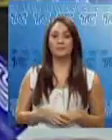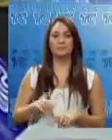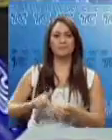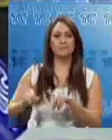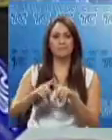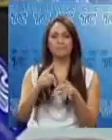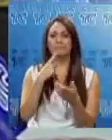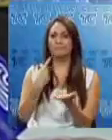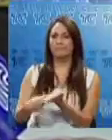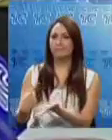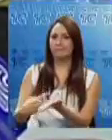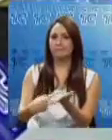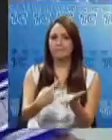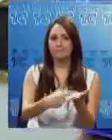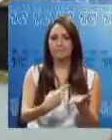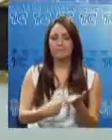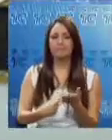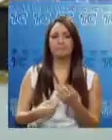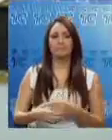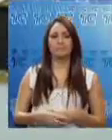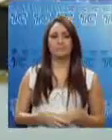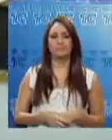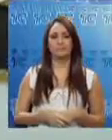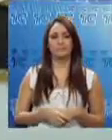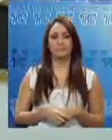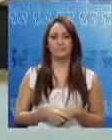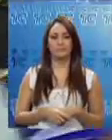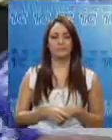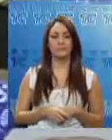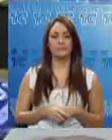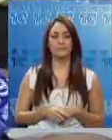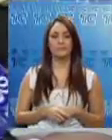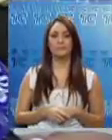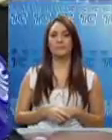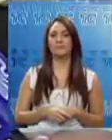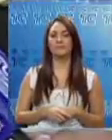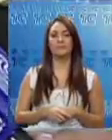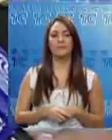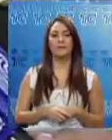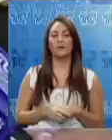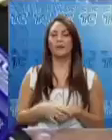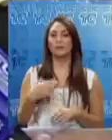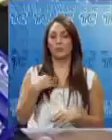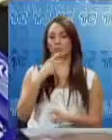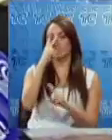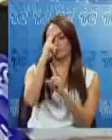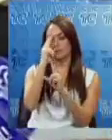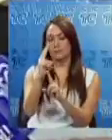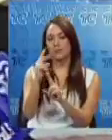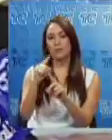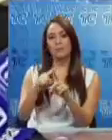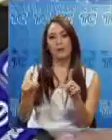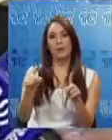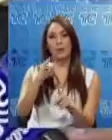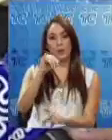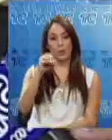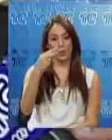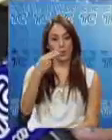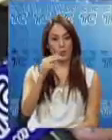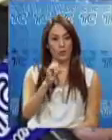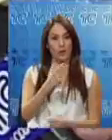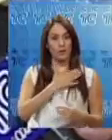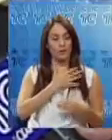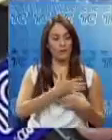diferentes estamentos del gobierno nacional. ¿Y qué cuestionamientos de otros sectores entonces? Bueno, yo soy respetuoso, pero como Jorge Calderón y